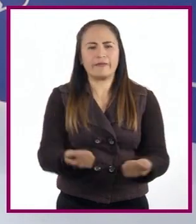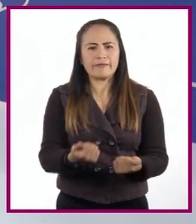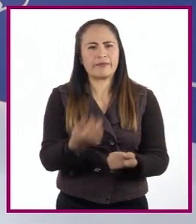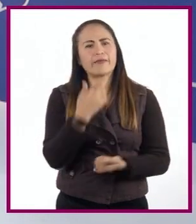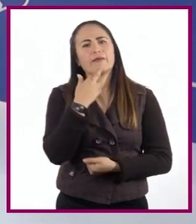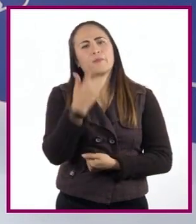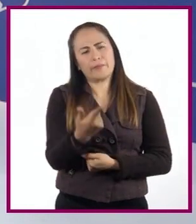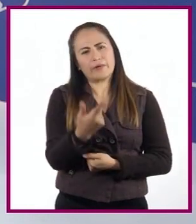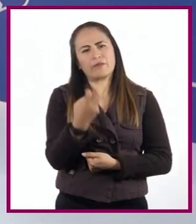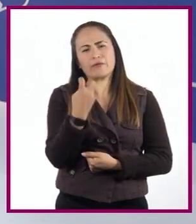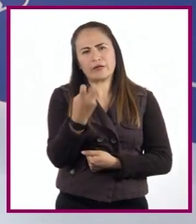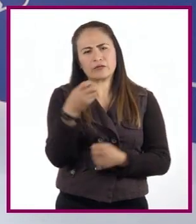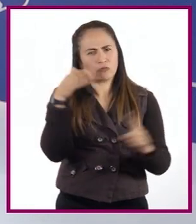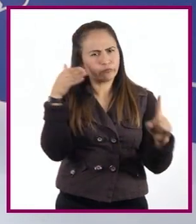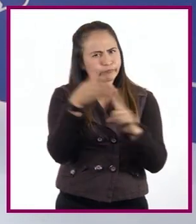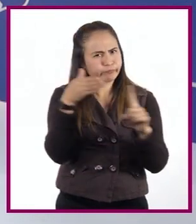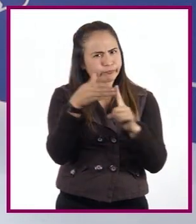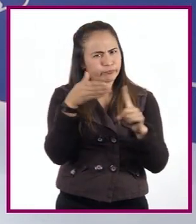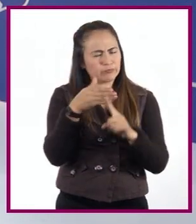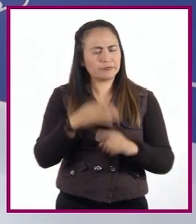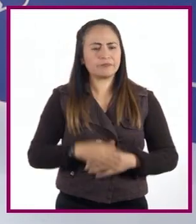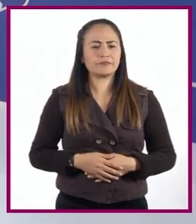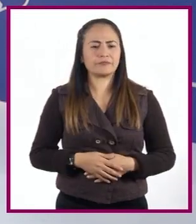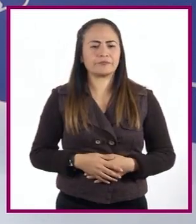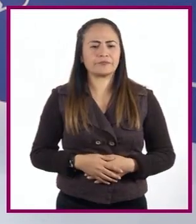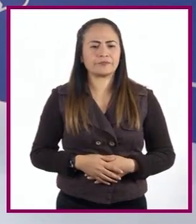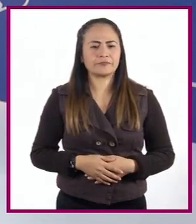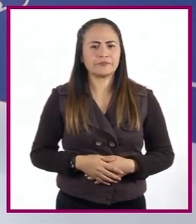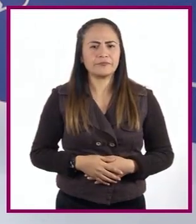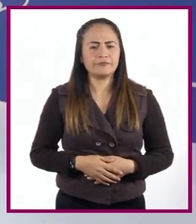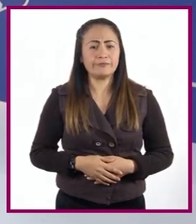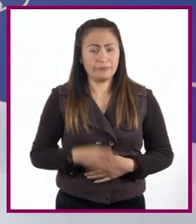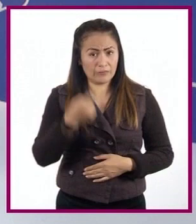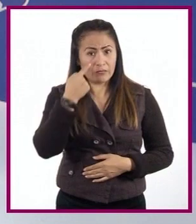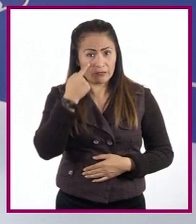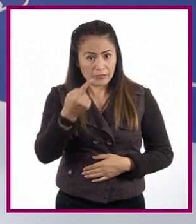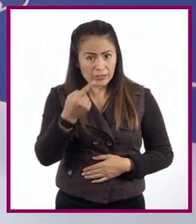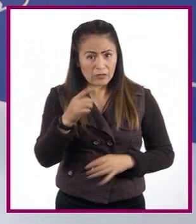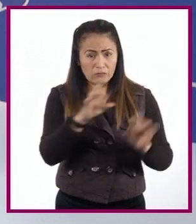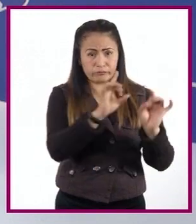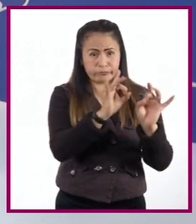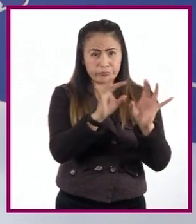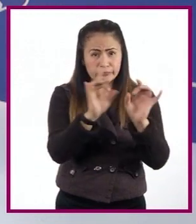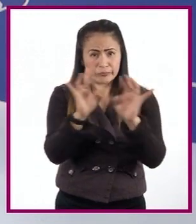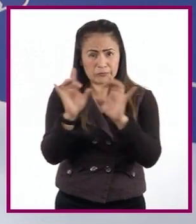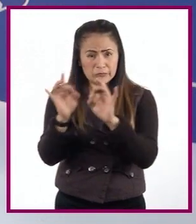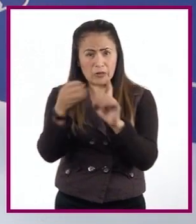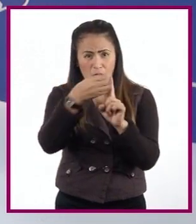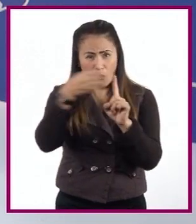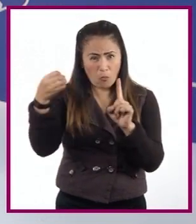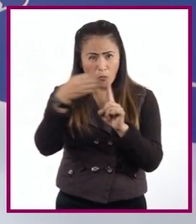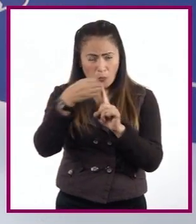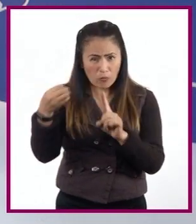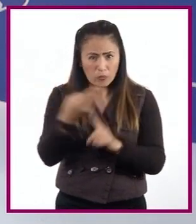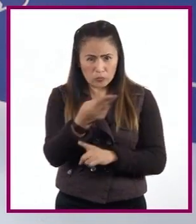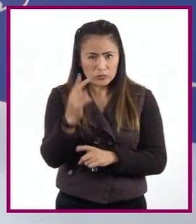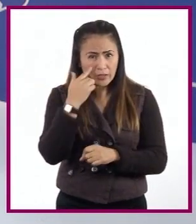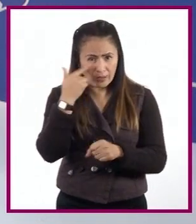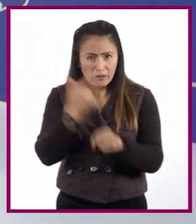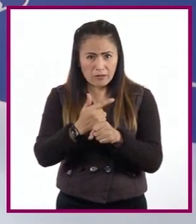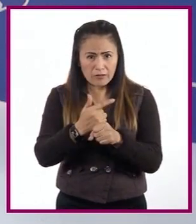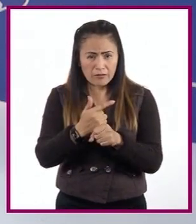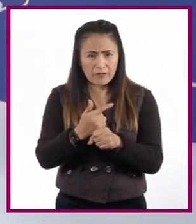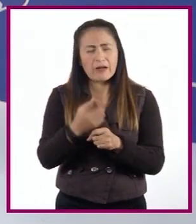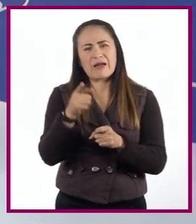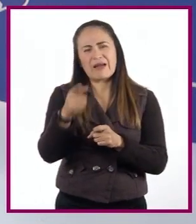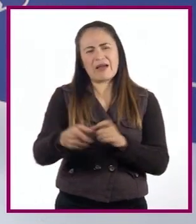lo que la noticia quiere informar. Bien, ¿notaron qué hechos ocurrieron y en qué orden sucedieron? La nota informativa